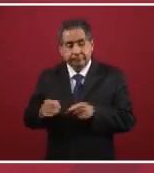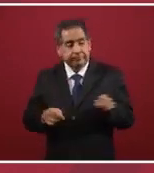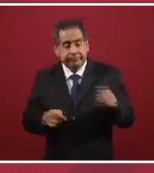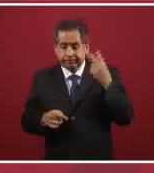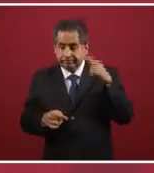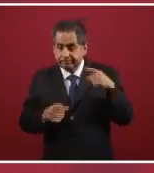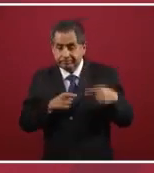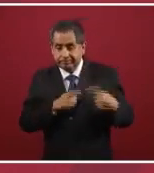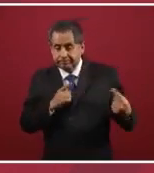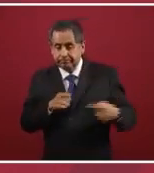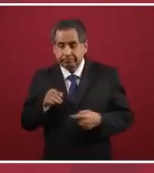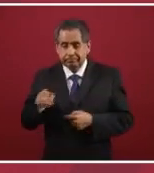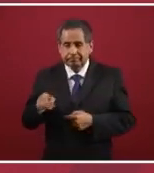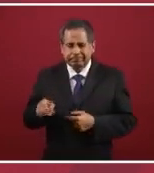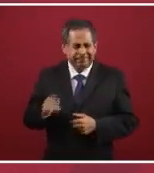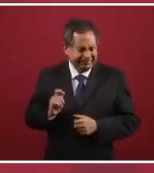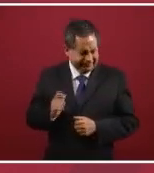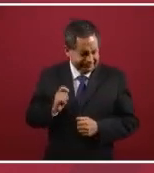fuerte.